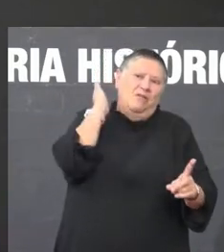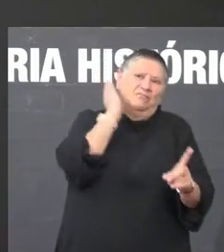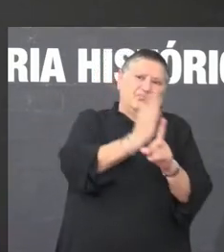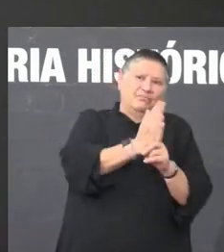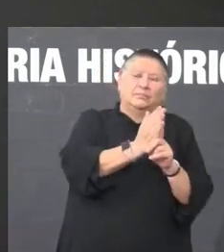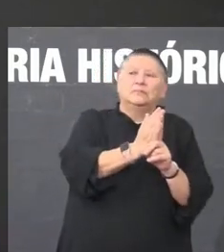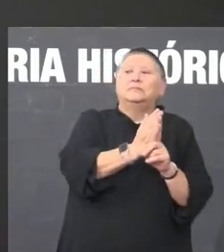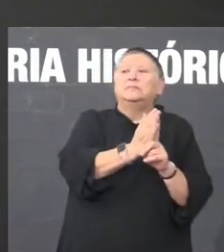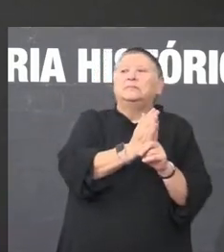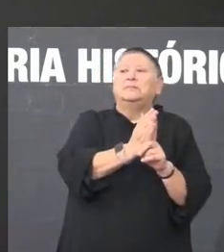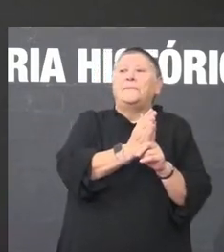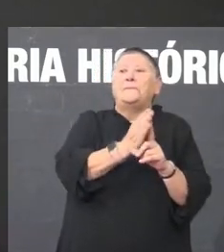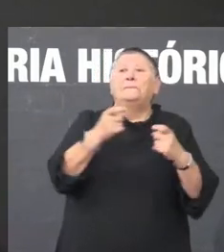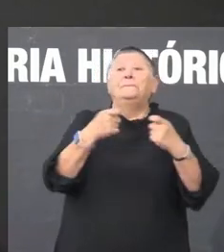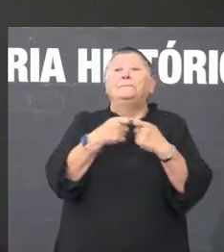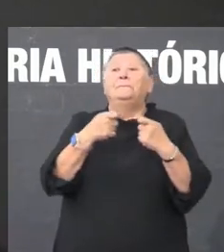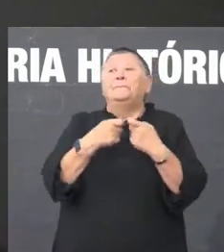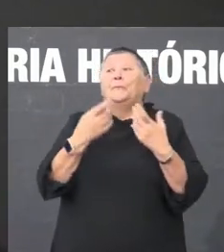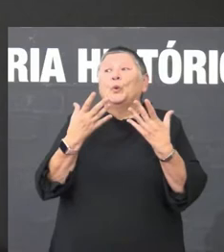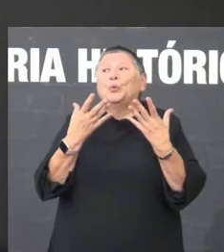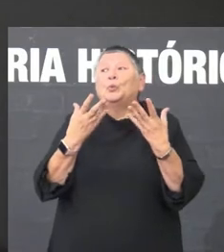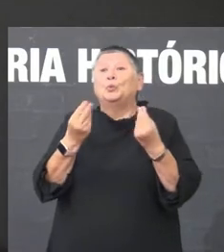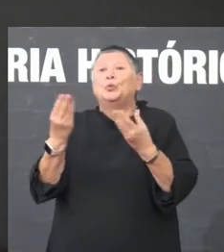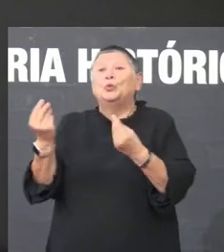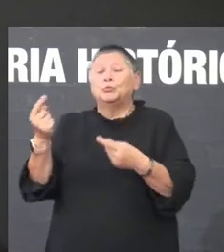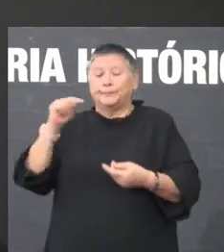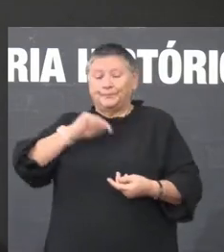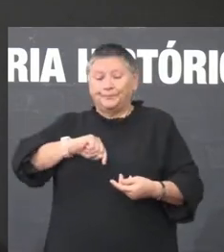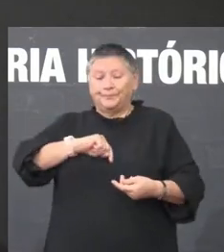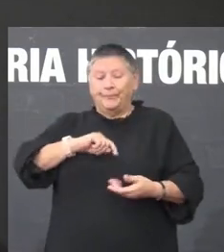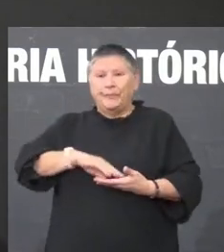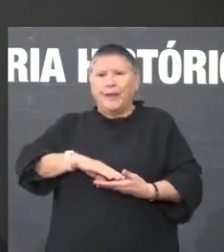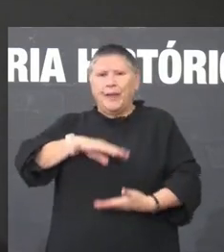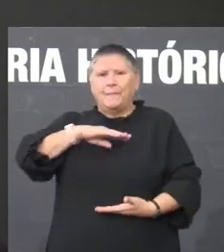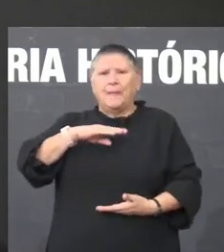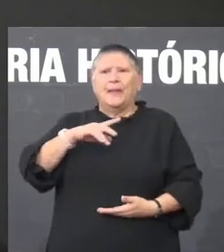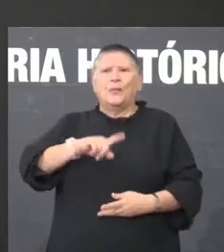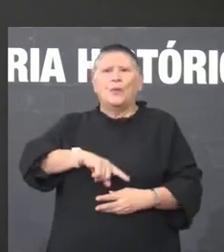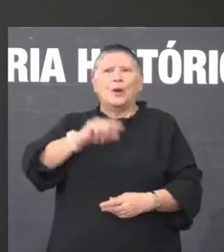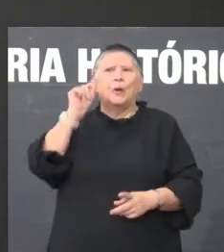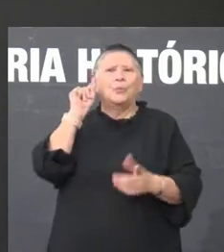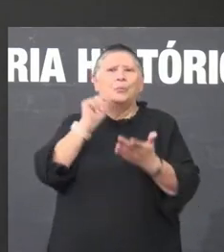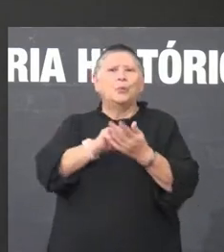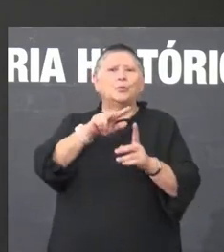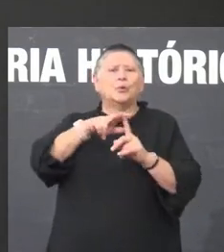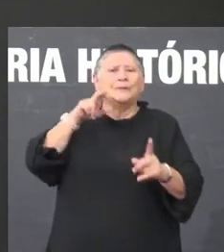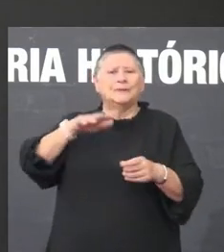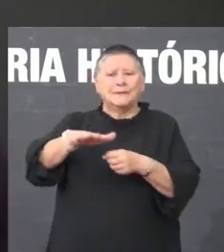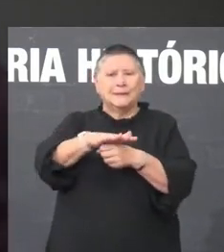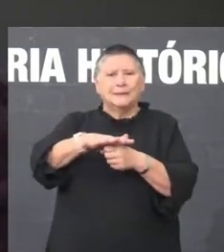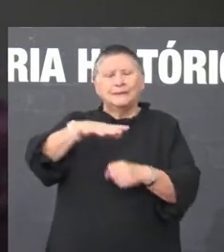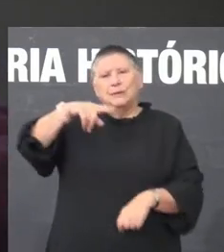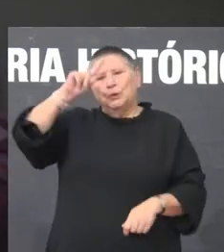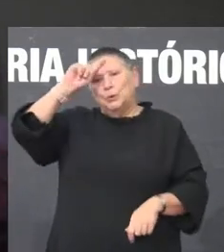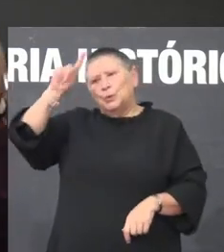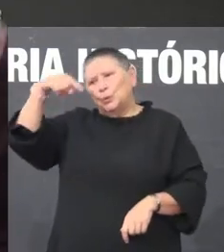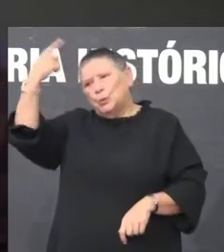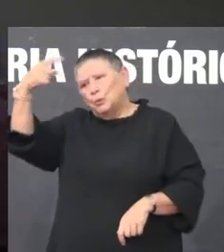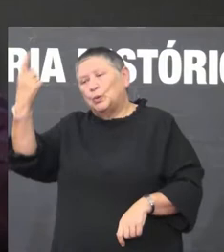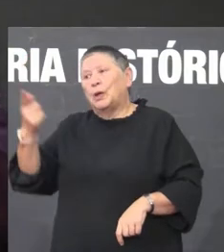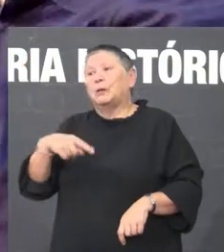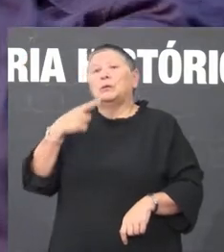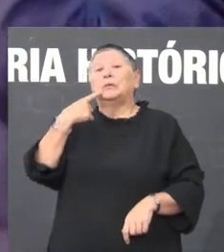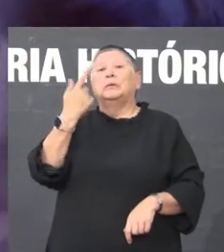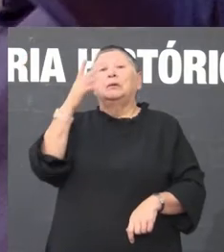Pero muchos de ellos no son capaces de enfocarlo desde el punto de vista, desde el plano cultural, de represión de una nación, de